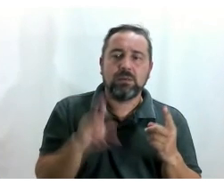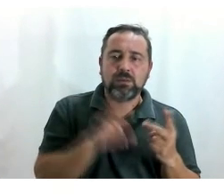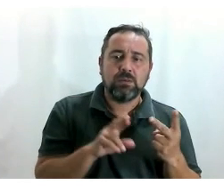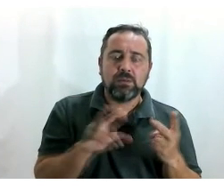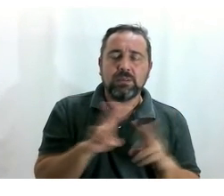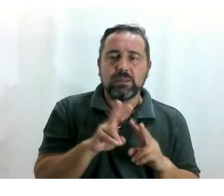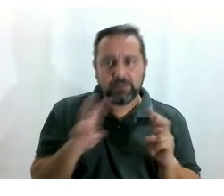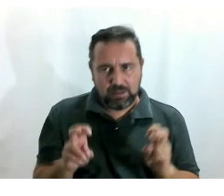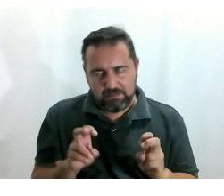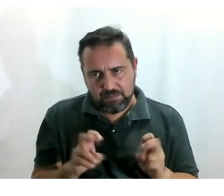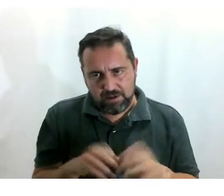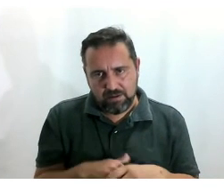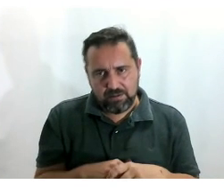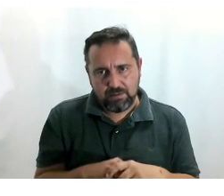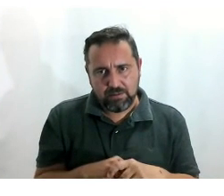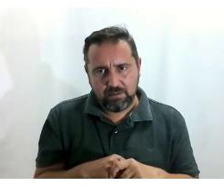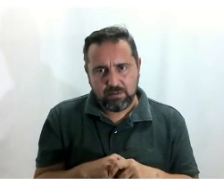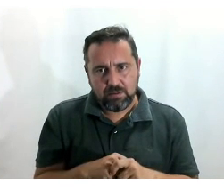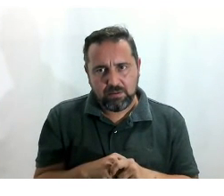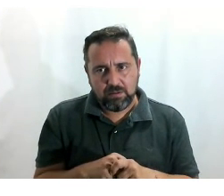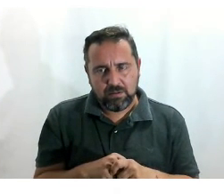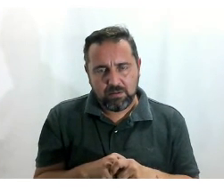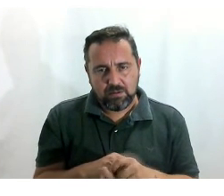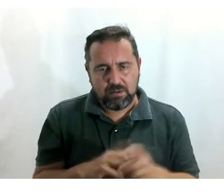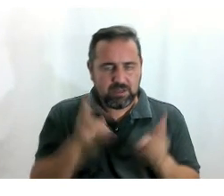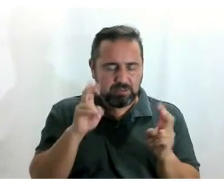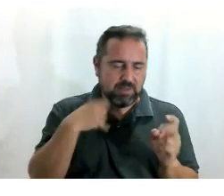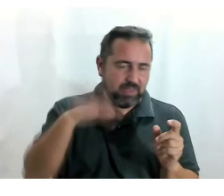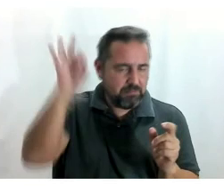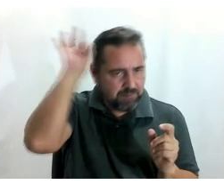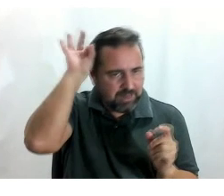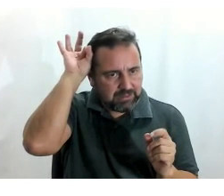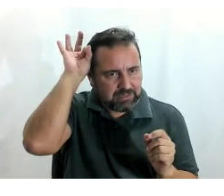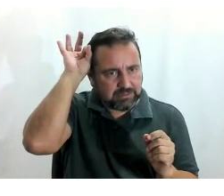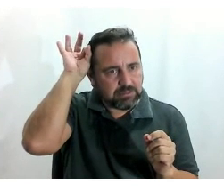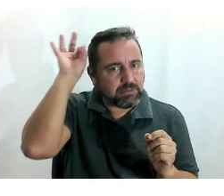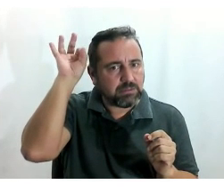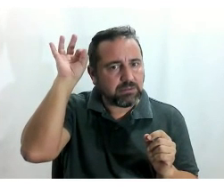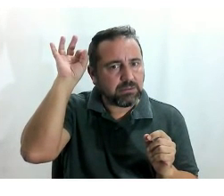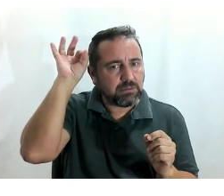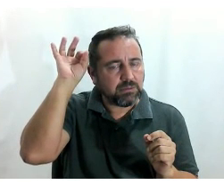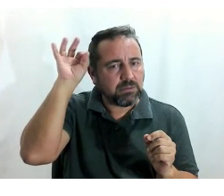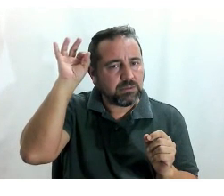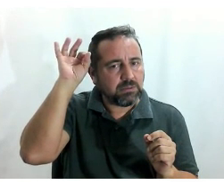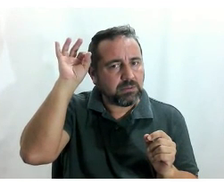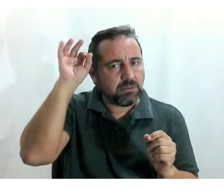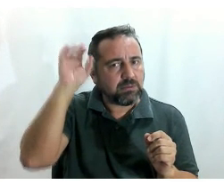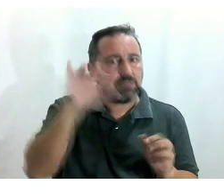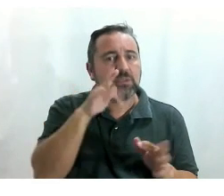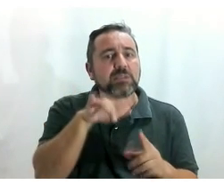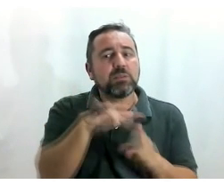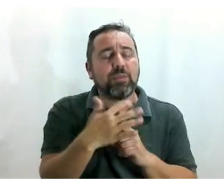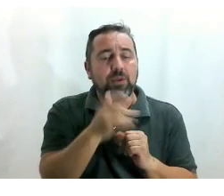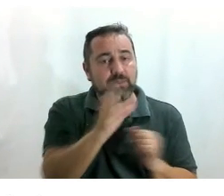cuestión de los implantes y de la situación de las